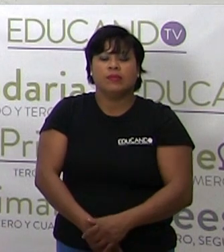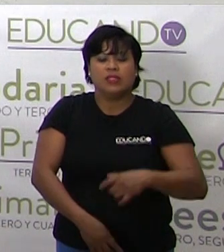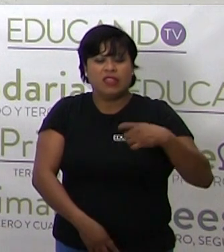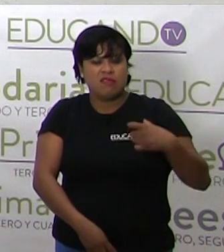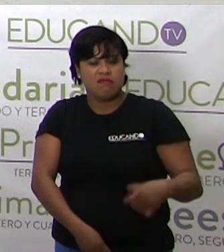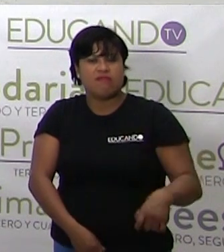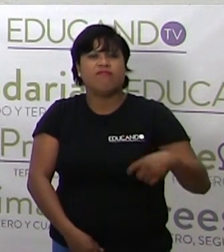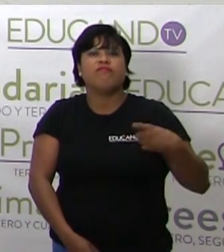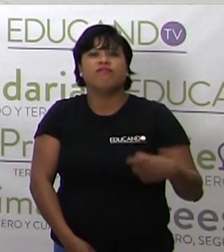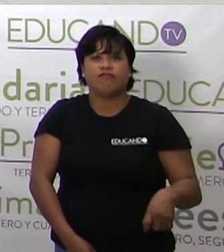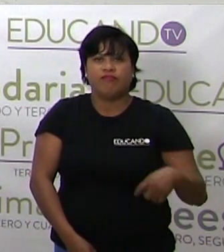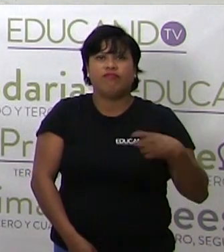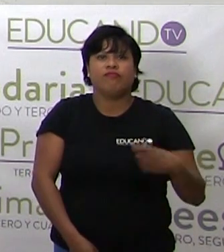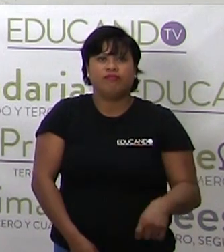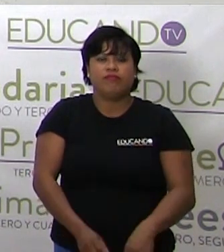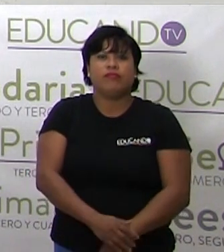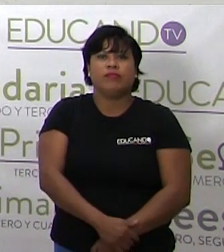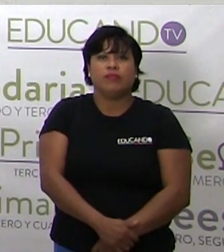rica.